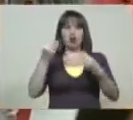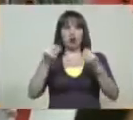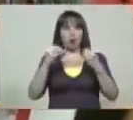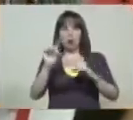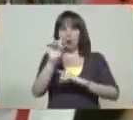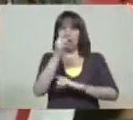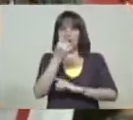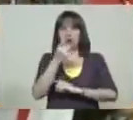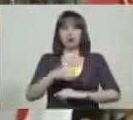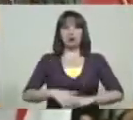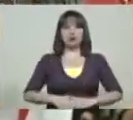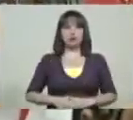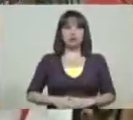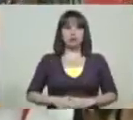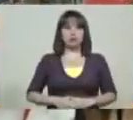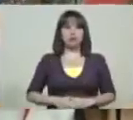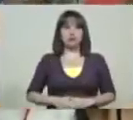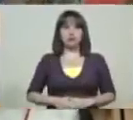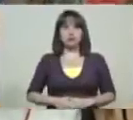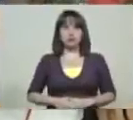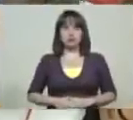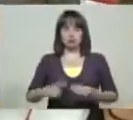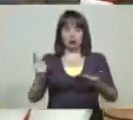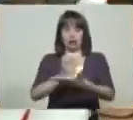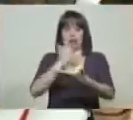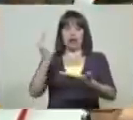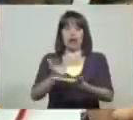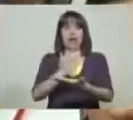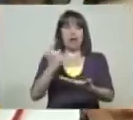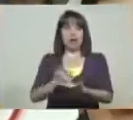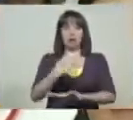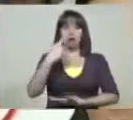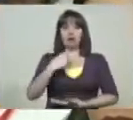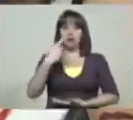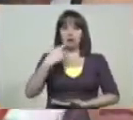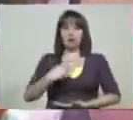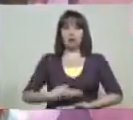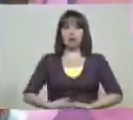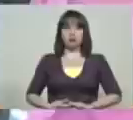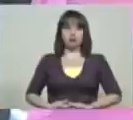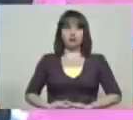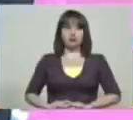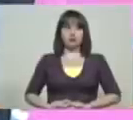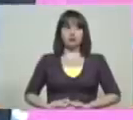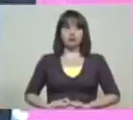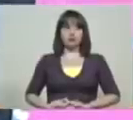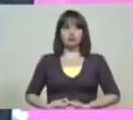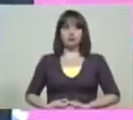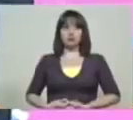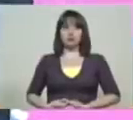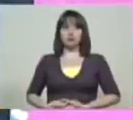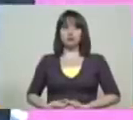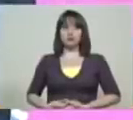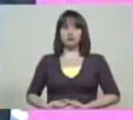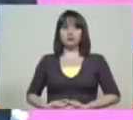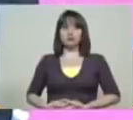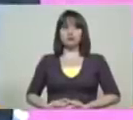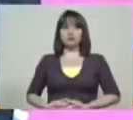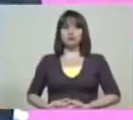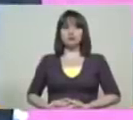primaria. El libro rojo. Yo tengo marcado mi libro rojo